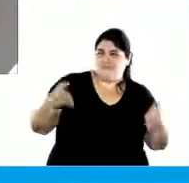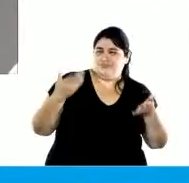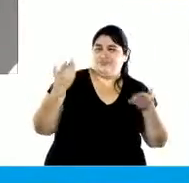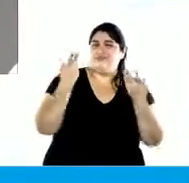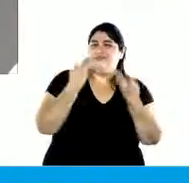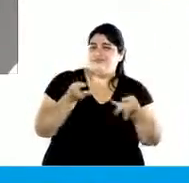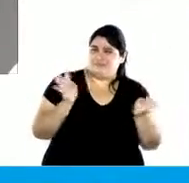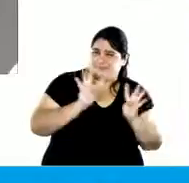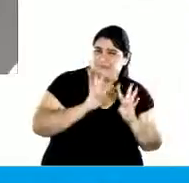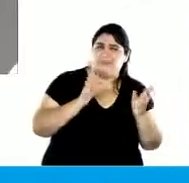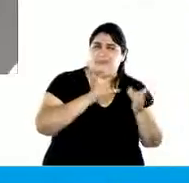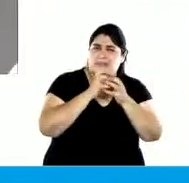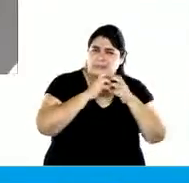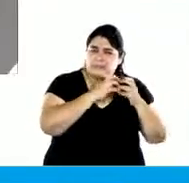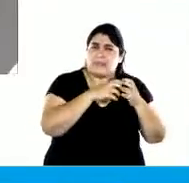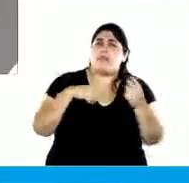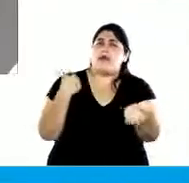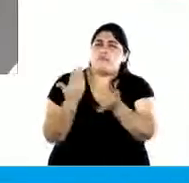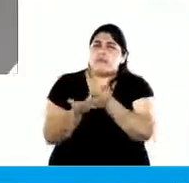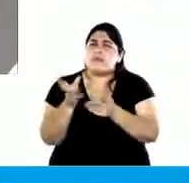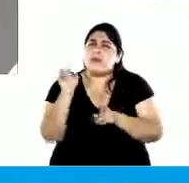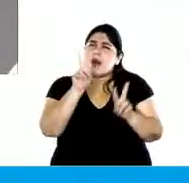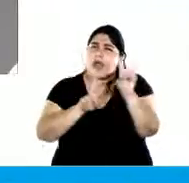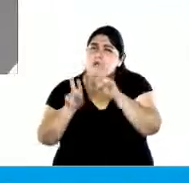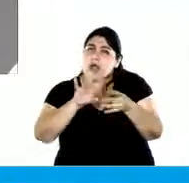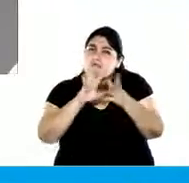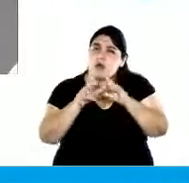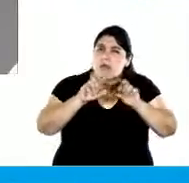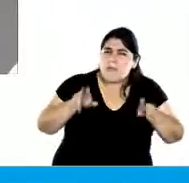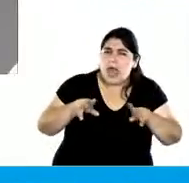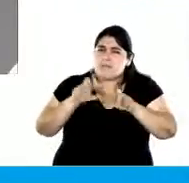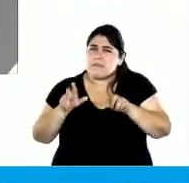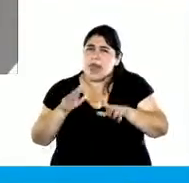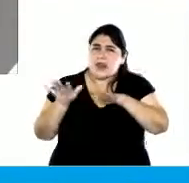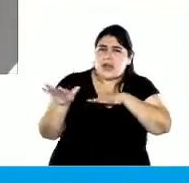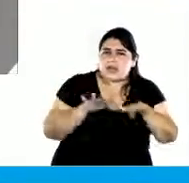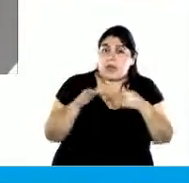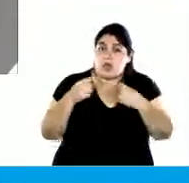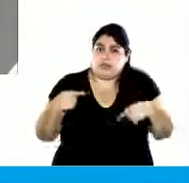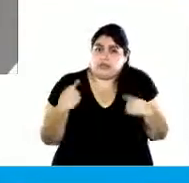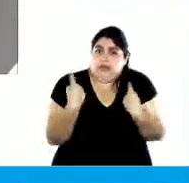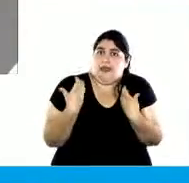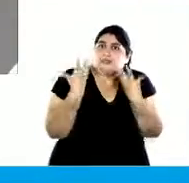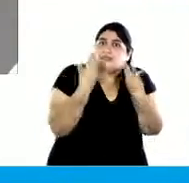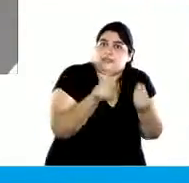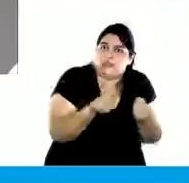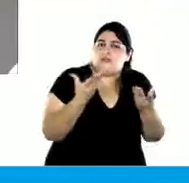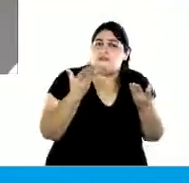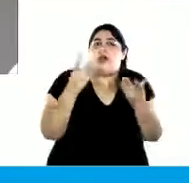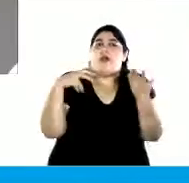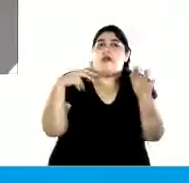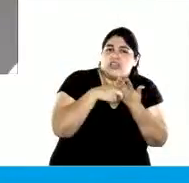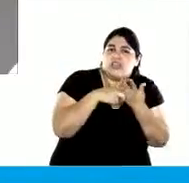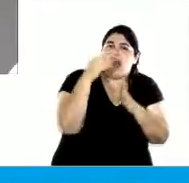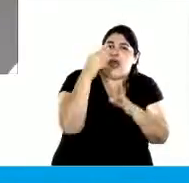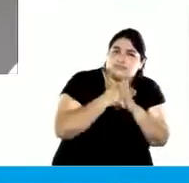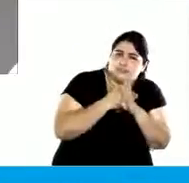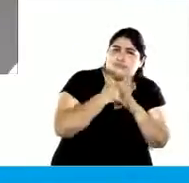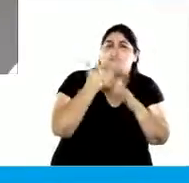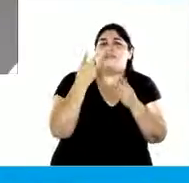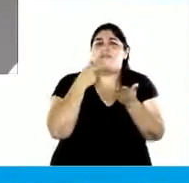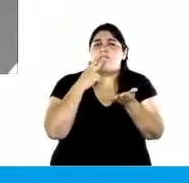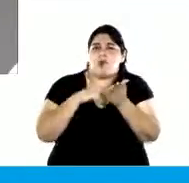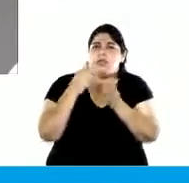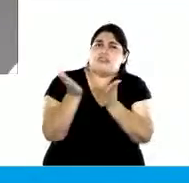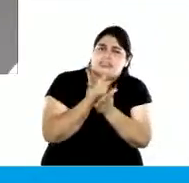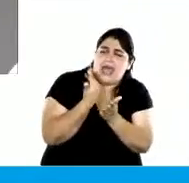cámara, para otorgar paliativos a algunas actividades que realmente lo necesitaban, como exenciones fiscales que hubieran sido realmente necesarias